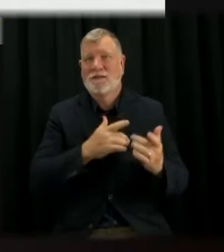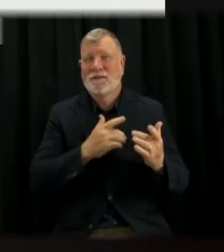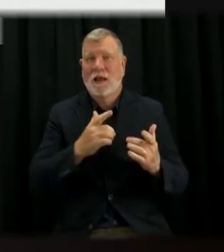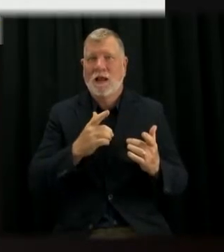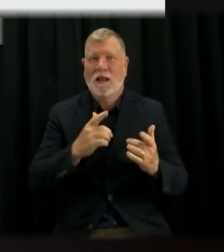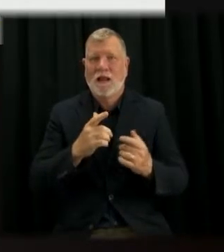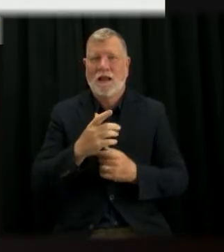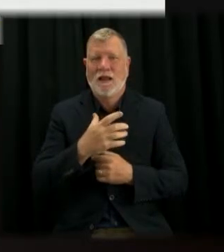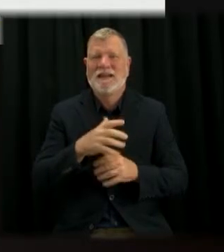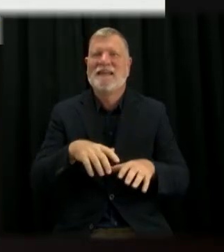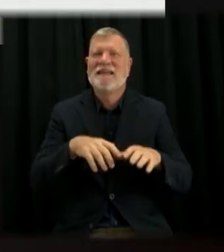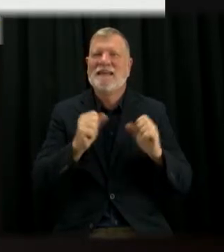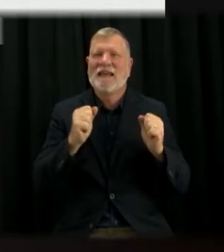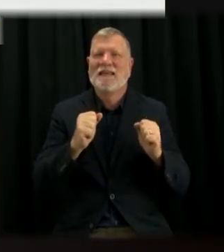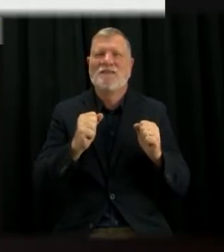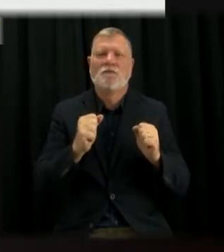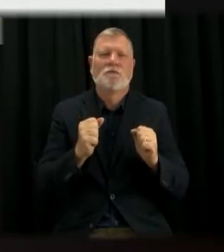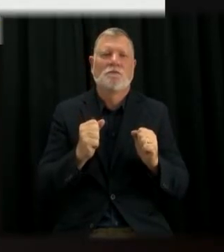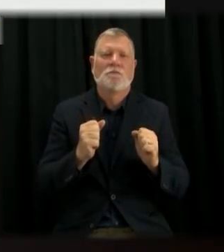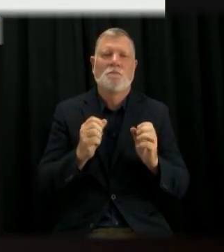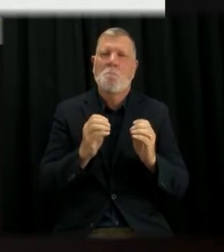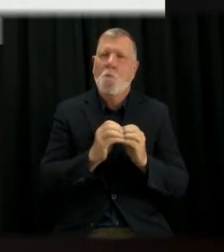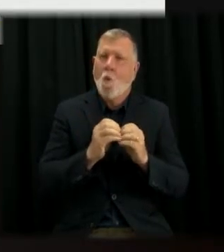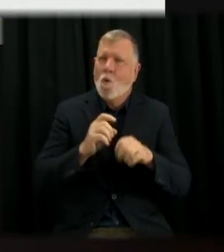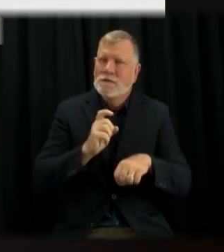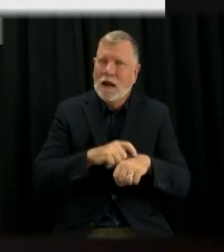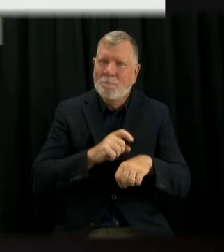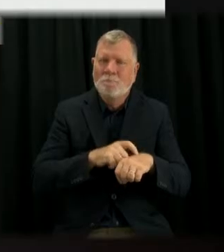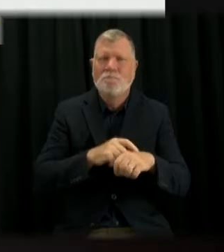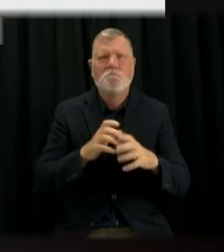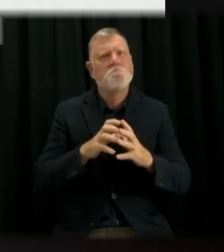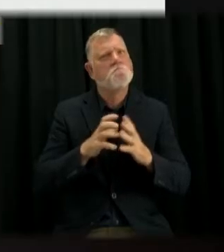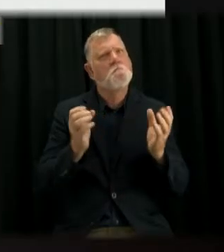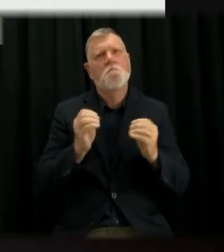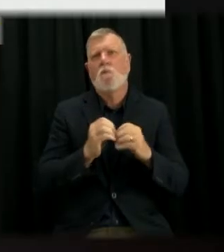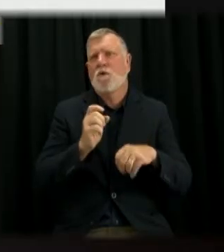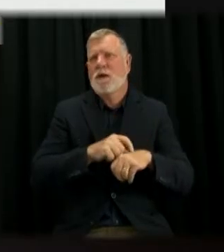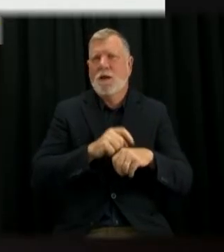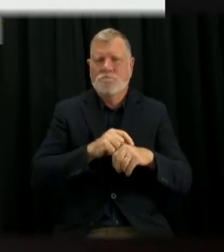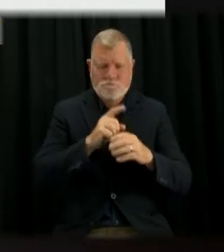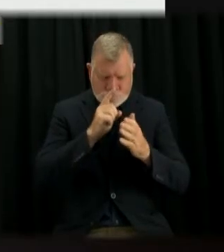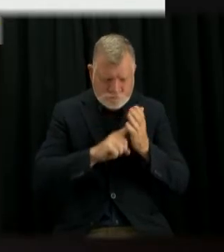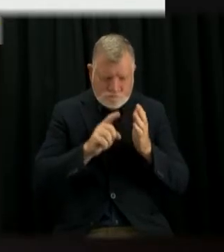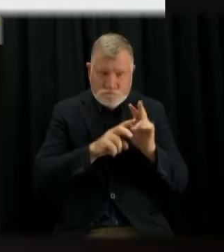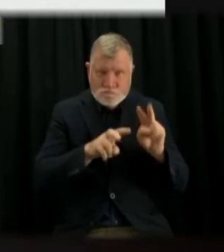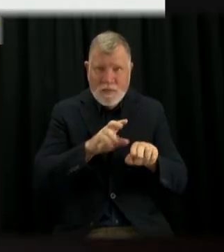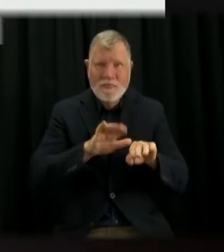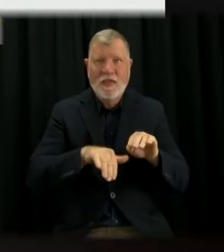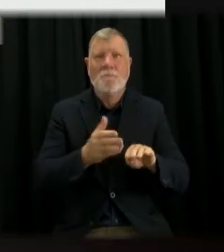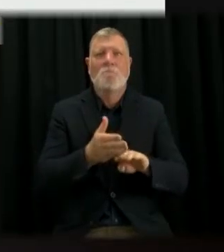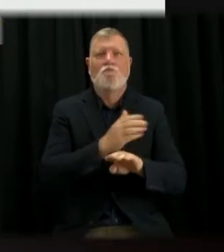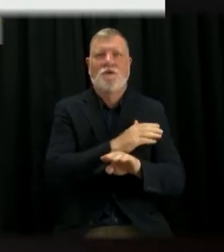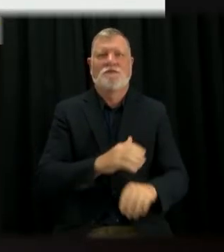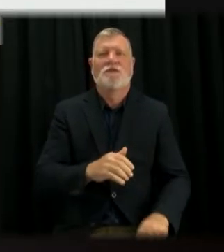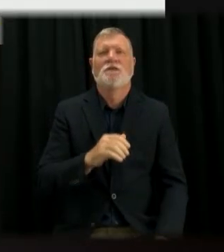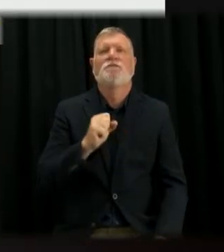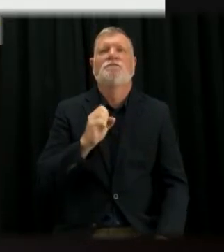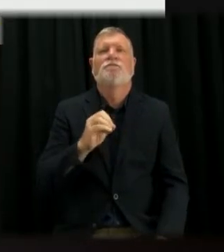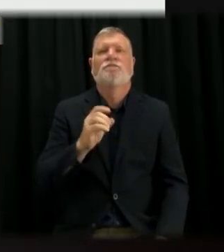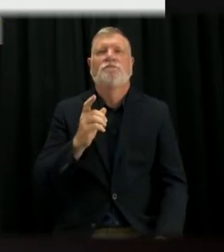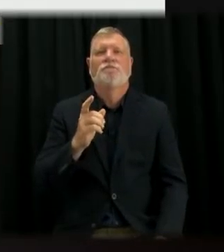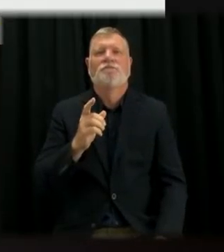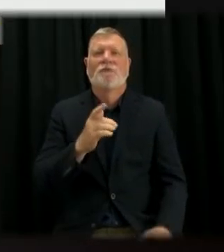la mayor preocupación es toma más tiempo, mucho más dramático que el anterior. Así